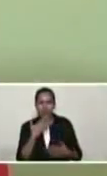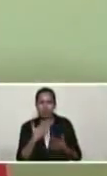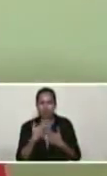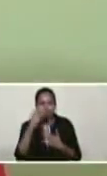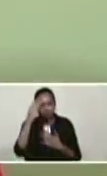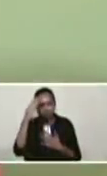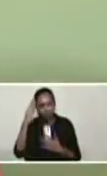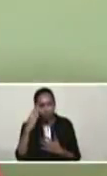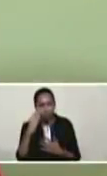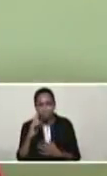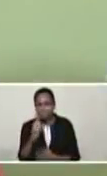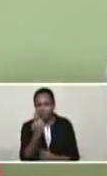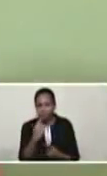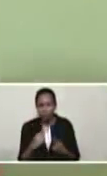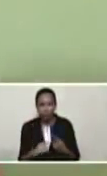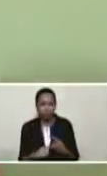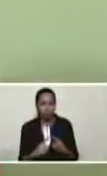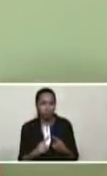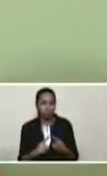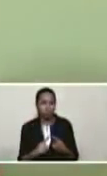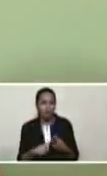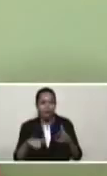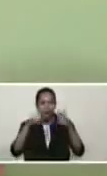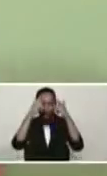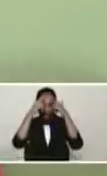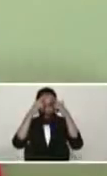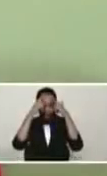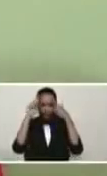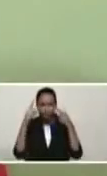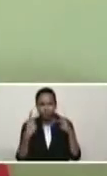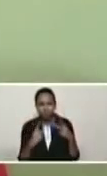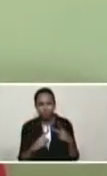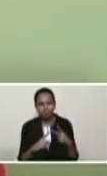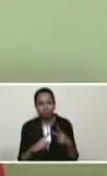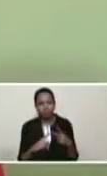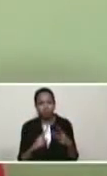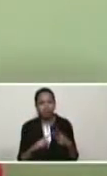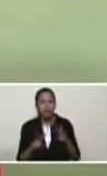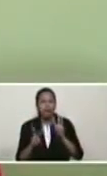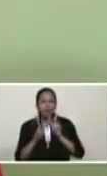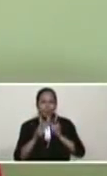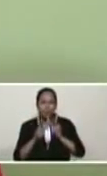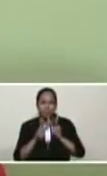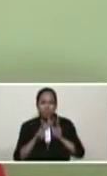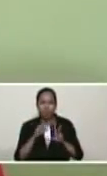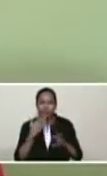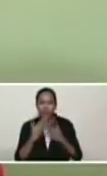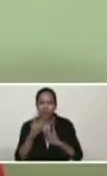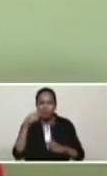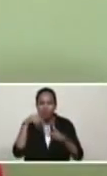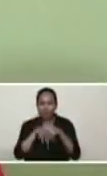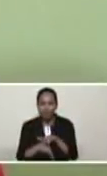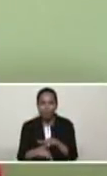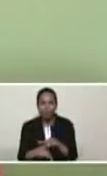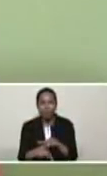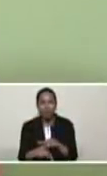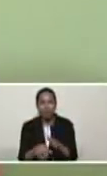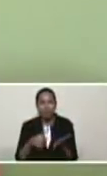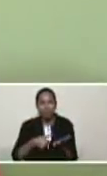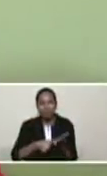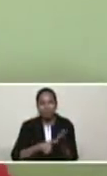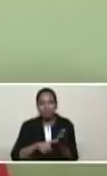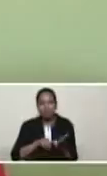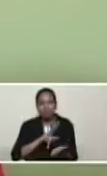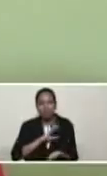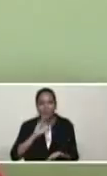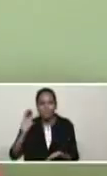Dios, a mi comandante Hugo Chávez Fría, a la gran misión Vivienda, que a través del carnet de la patria hoy estamos